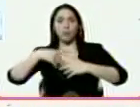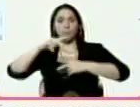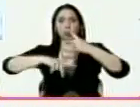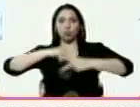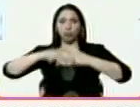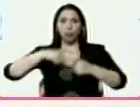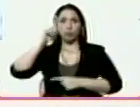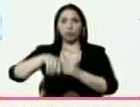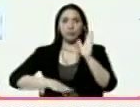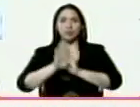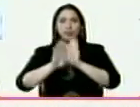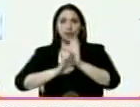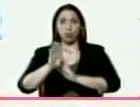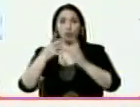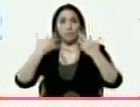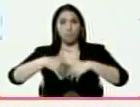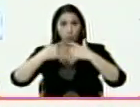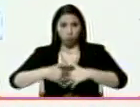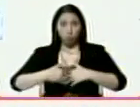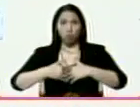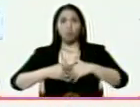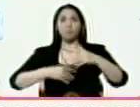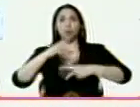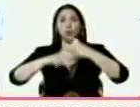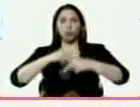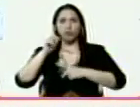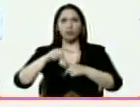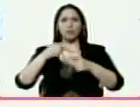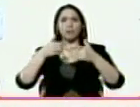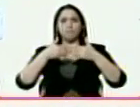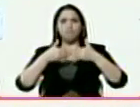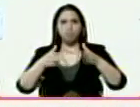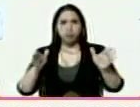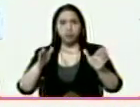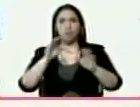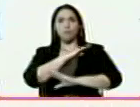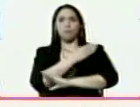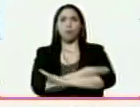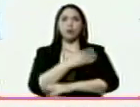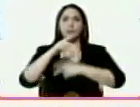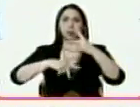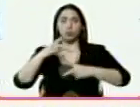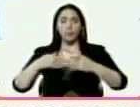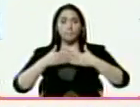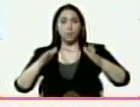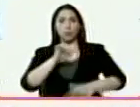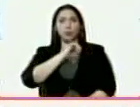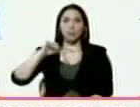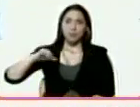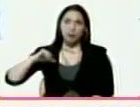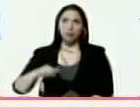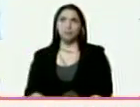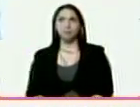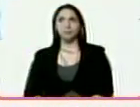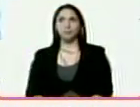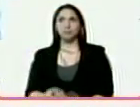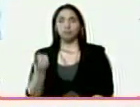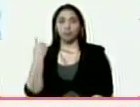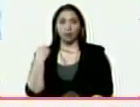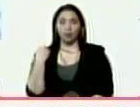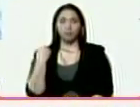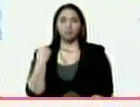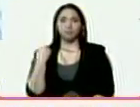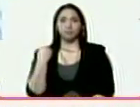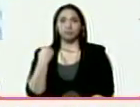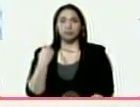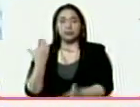el desarrollo de esos motores productivos, la expansión de las fuerzas productivas, tanto públicas como privadas. Ayer,